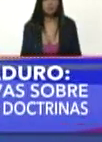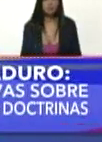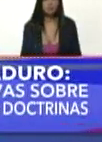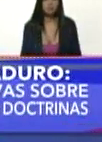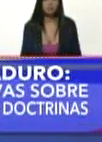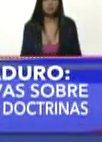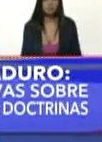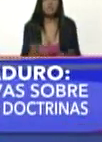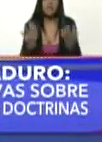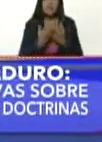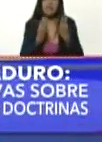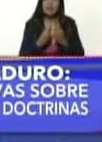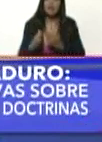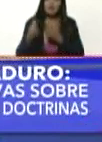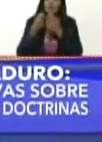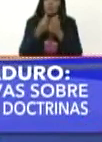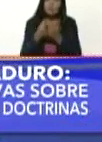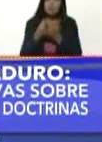La guerra económica,